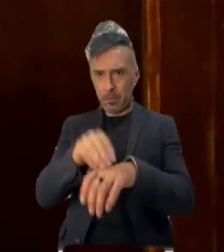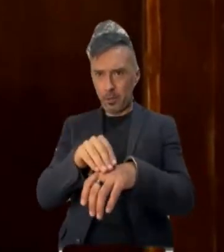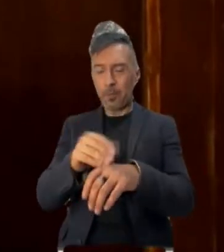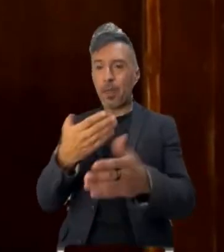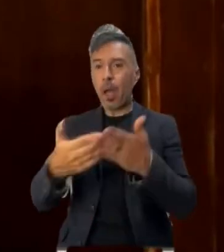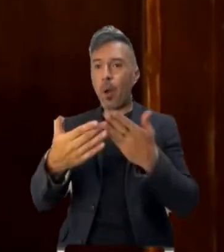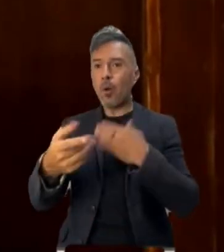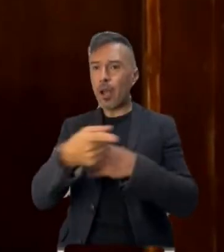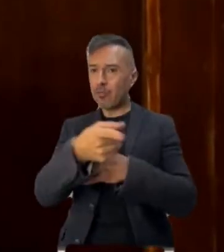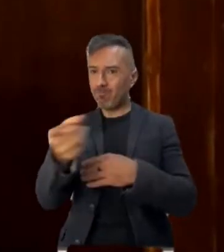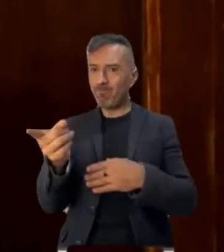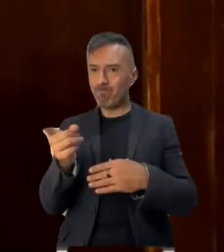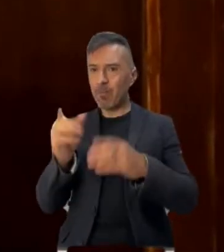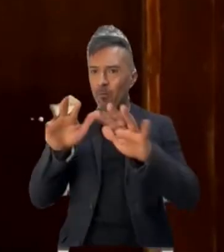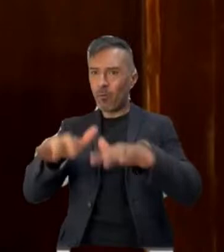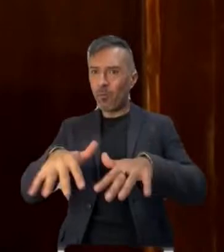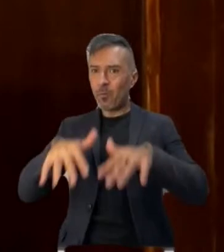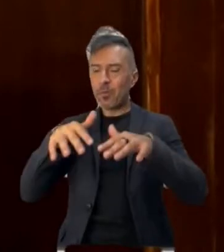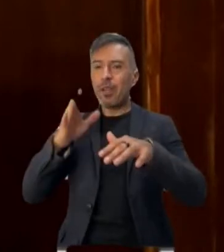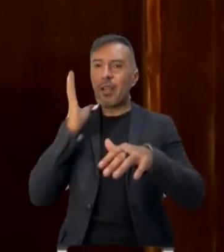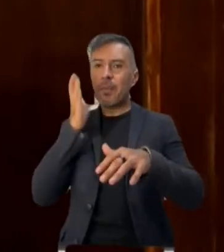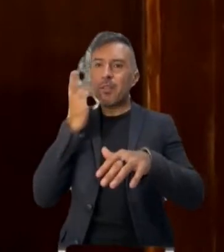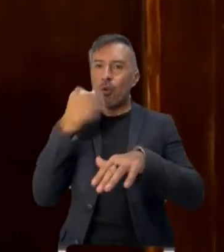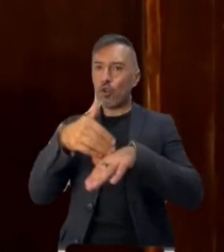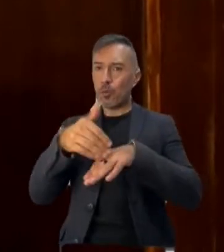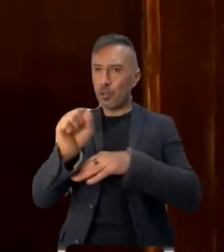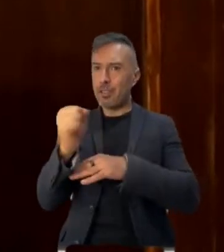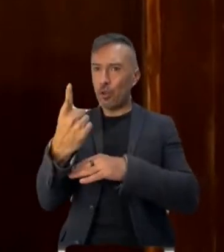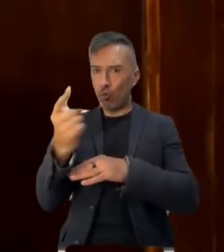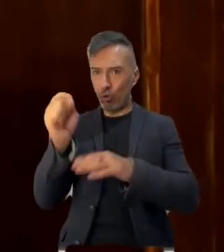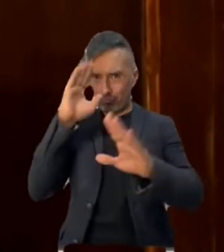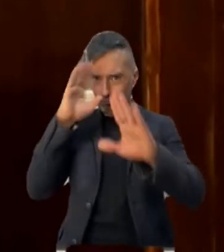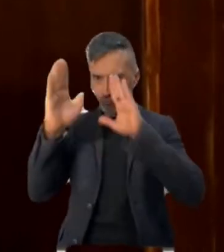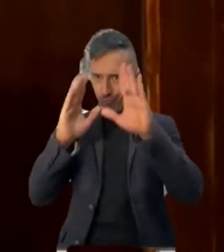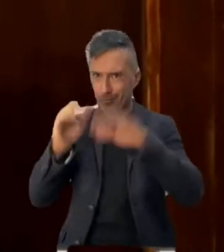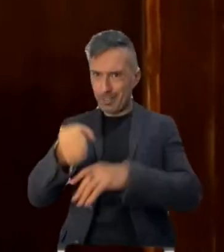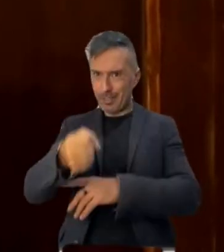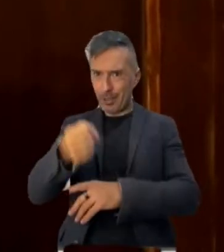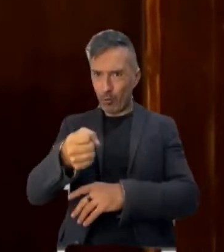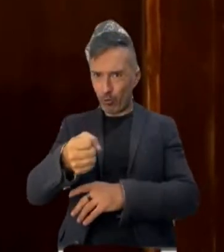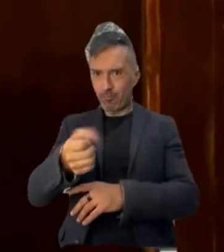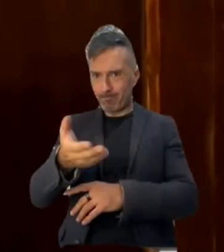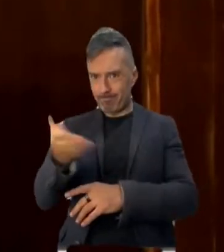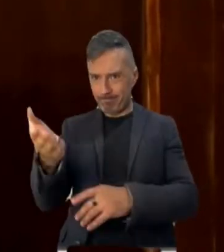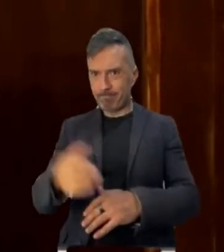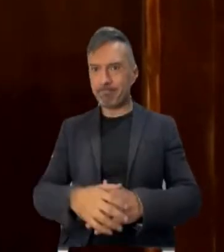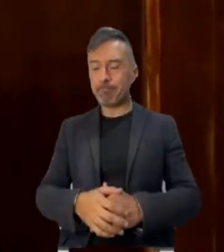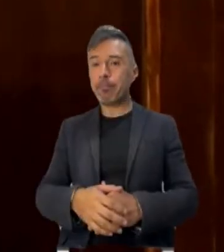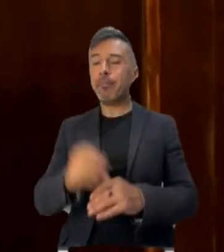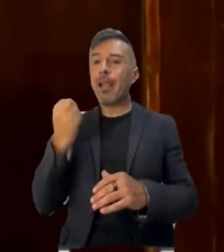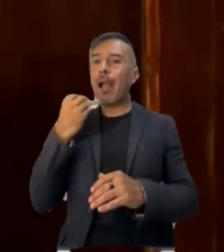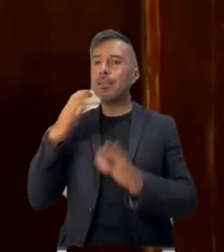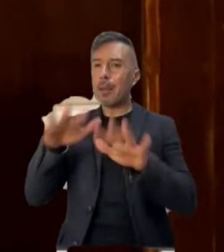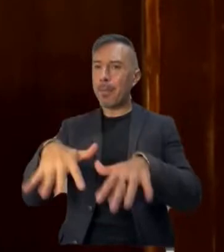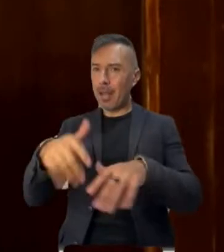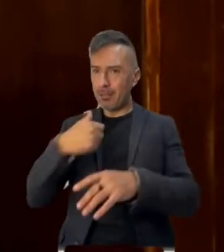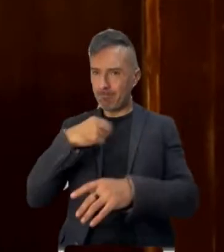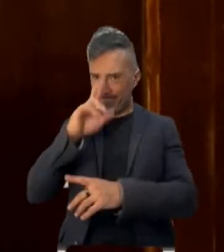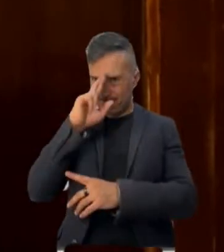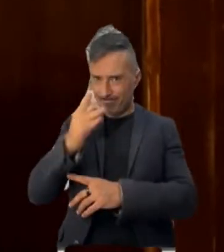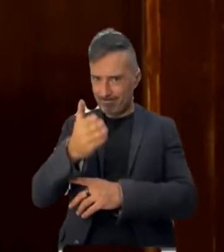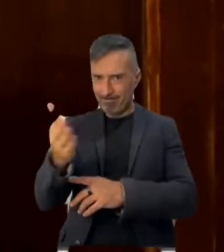de la 61 legislatura. Es honorable asamblea, la presidencia de la 61 legislatura